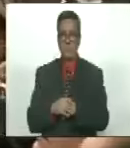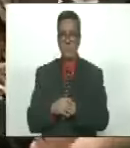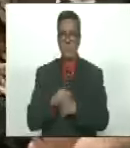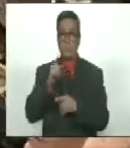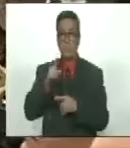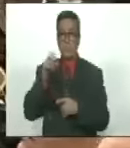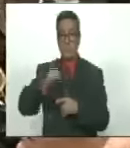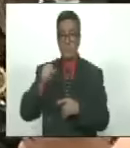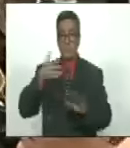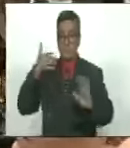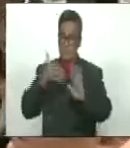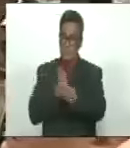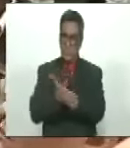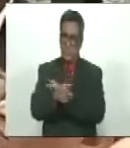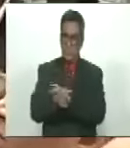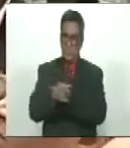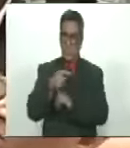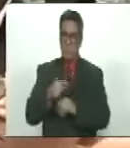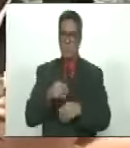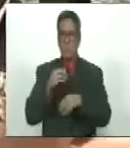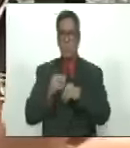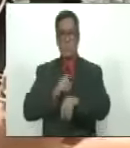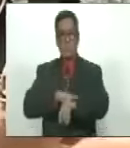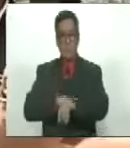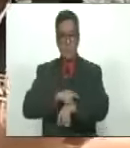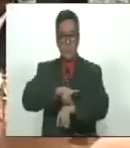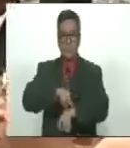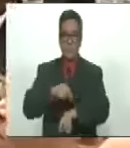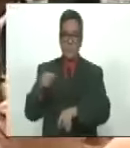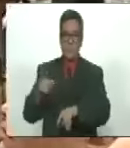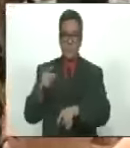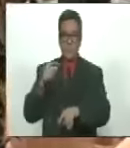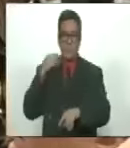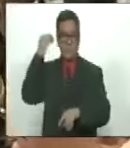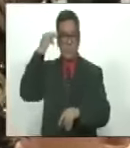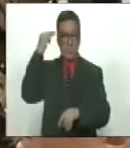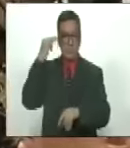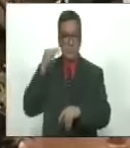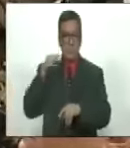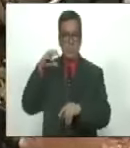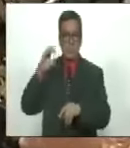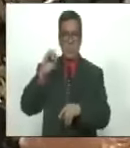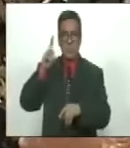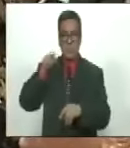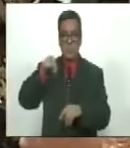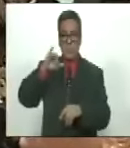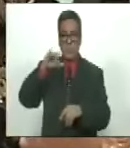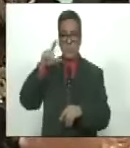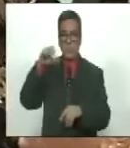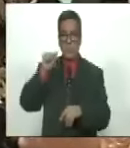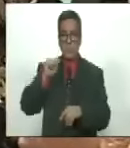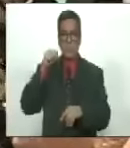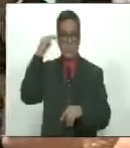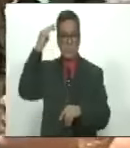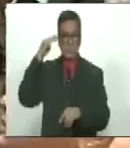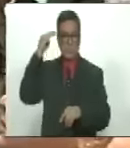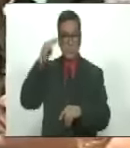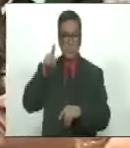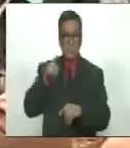Lo que significa que hace rato que dejó la mentalidad colonial y la